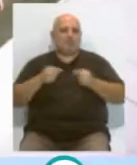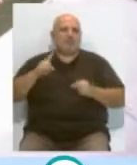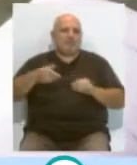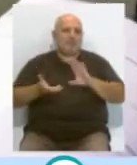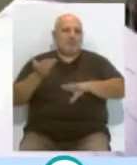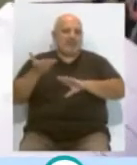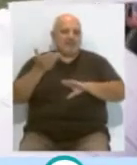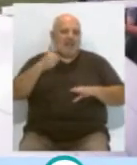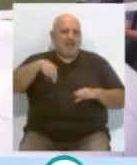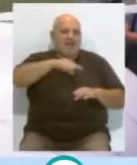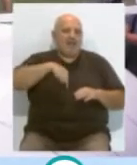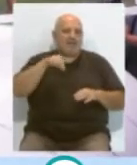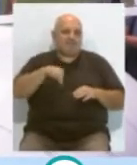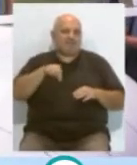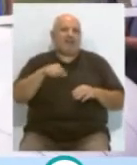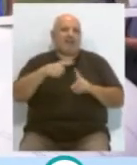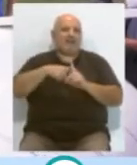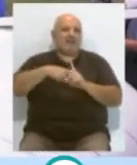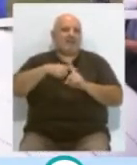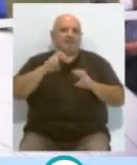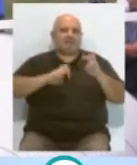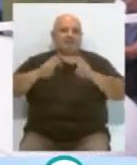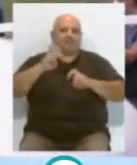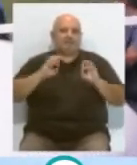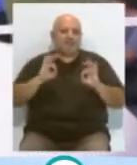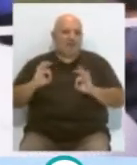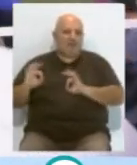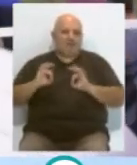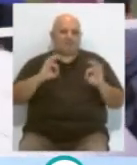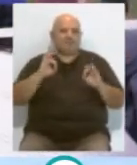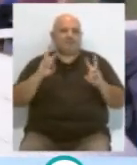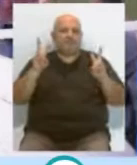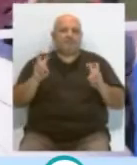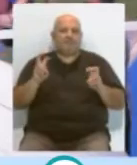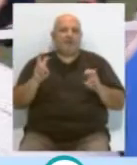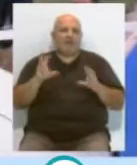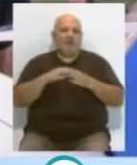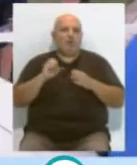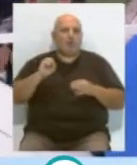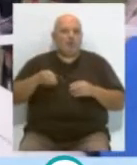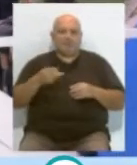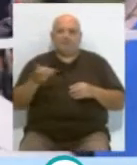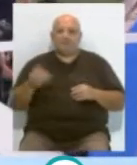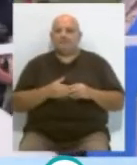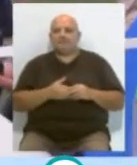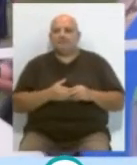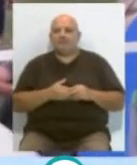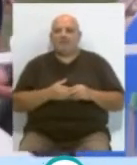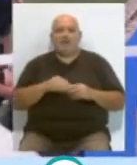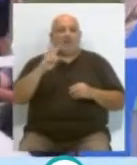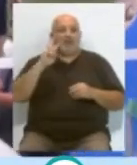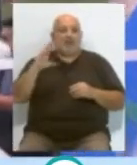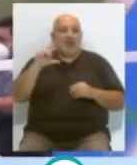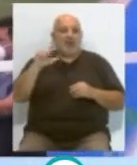algo importantísimo, y hay que nivelar eso como sea, también con el tema de los clubes estados y demás. Ahí vemos a Juan